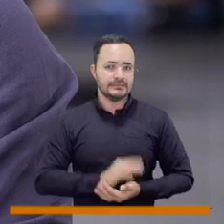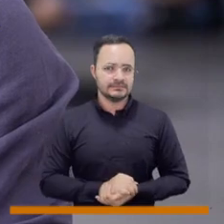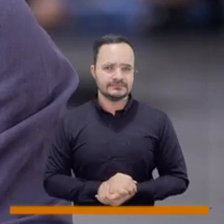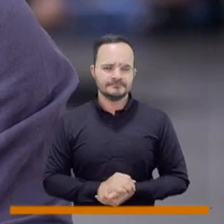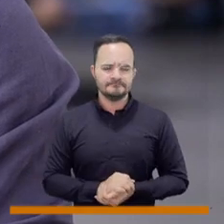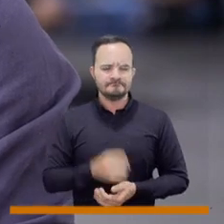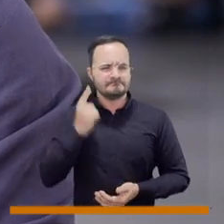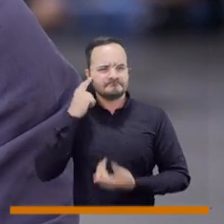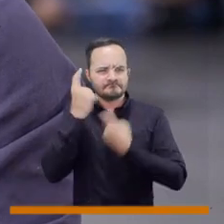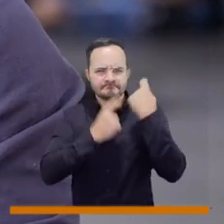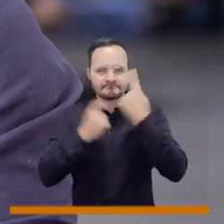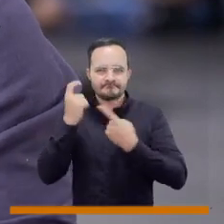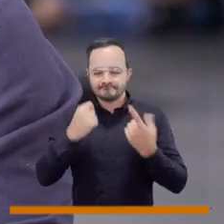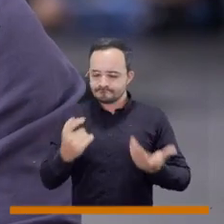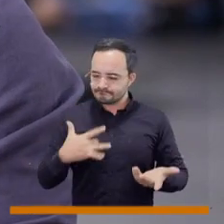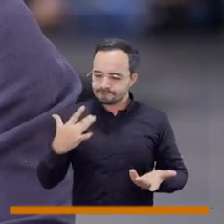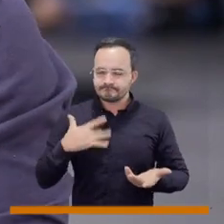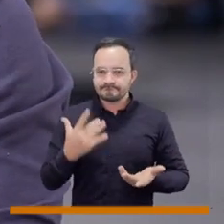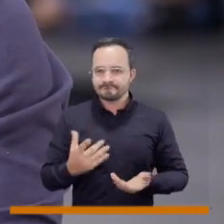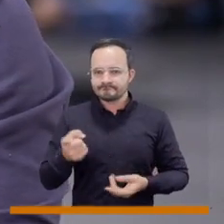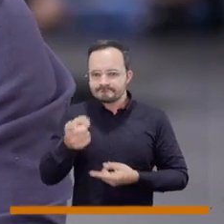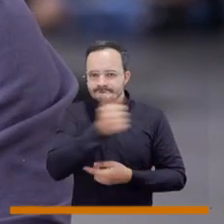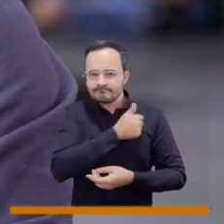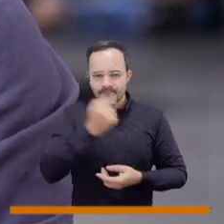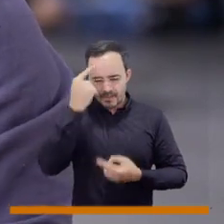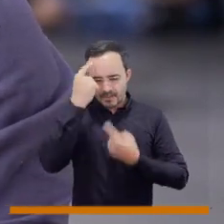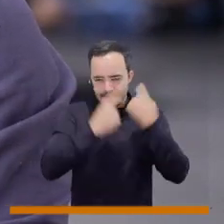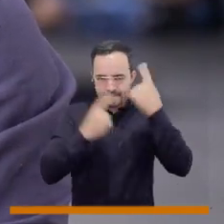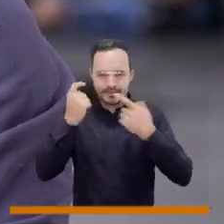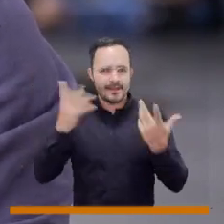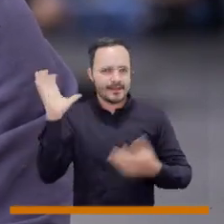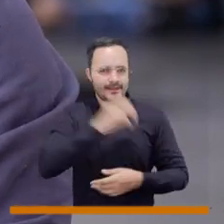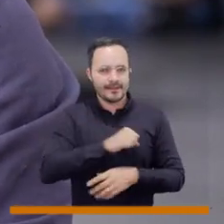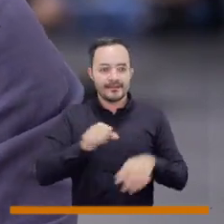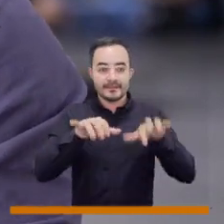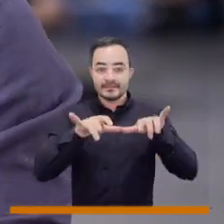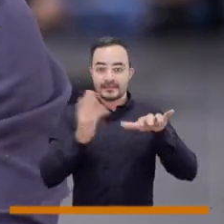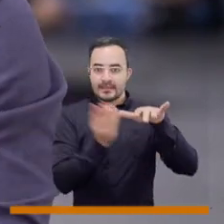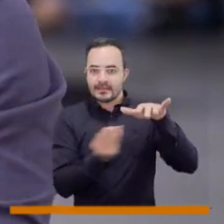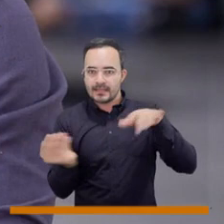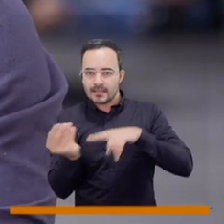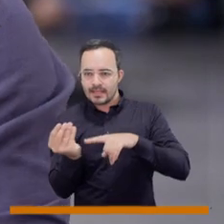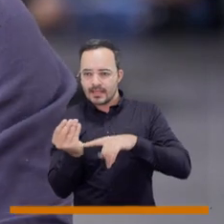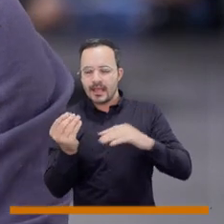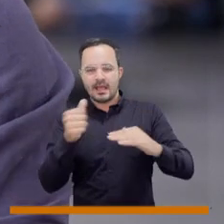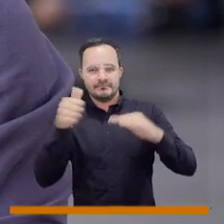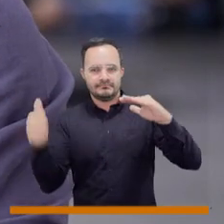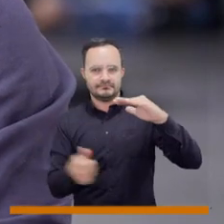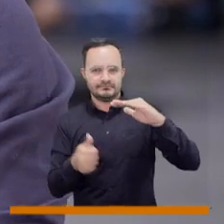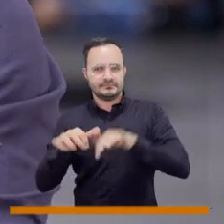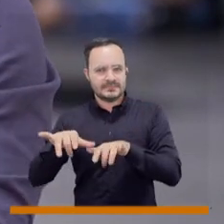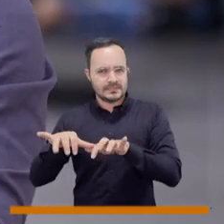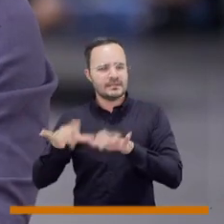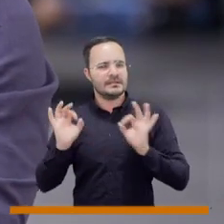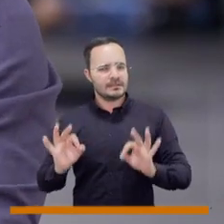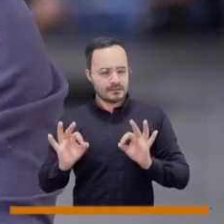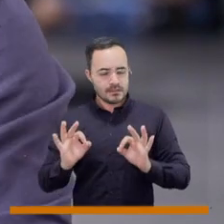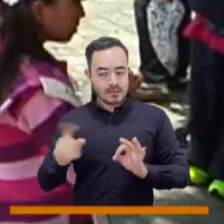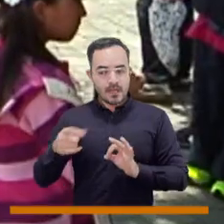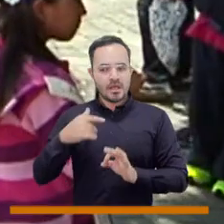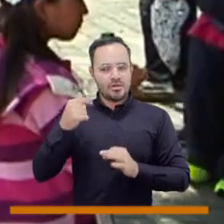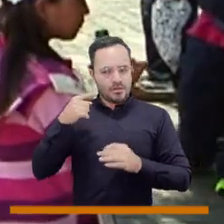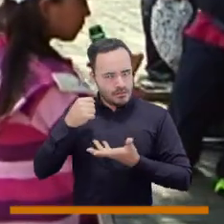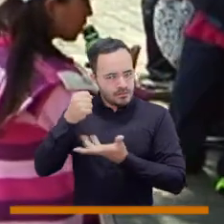¿Esto qué nos lleva a pensar? Que necesitamos pues una subsecretaría que tenga un